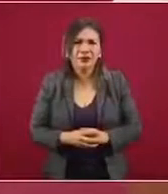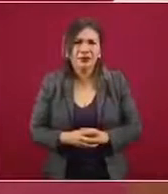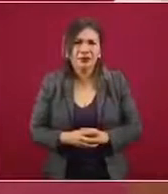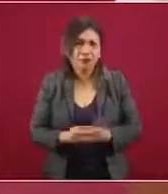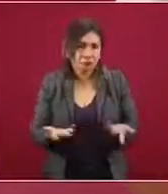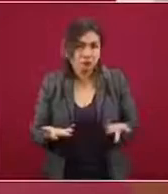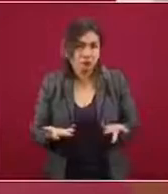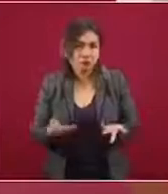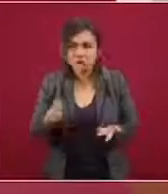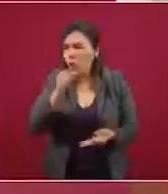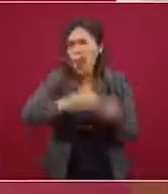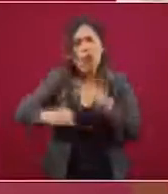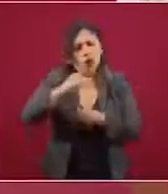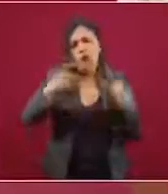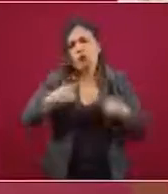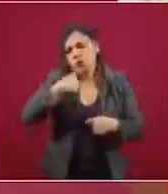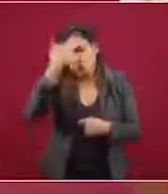Claro, somos libres,